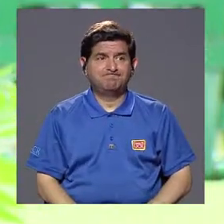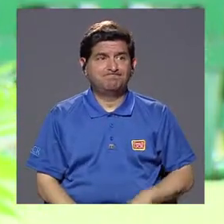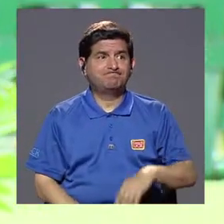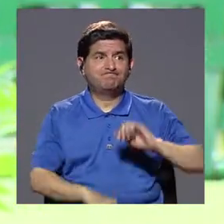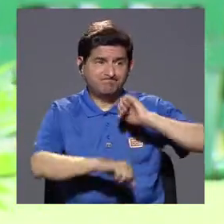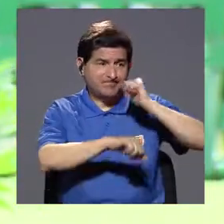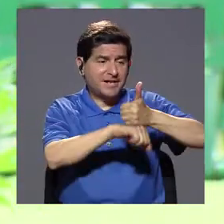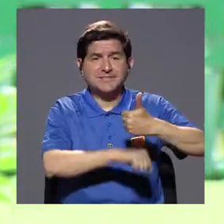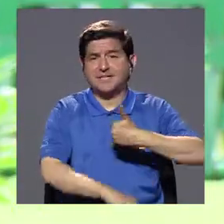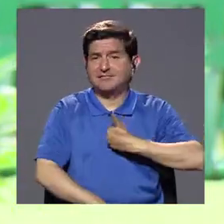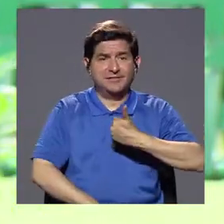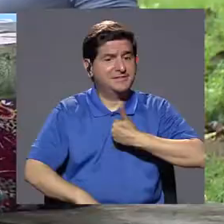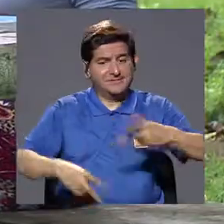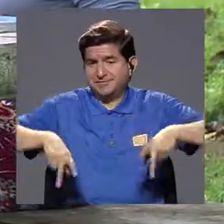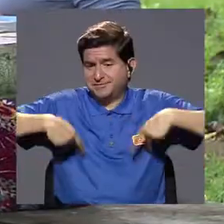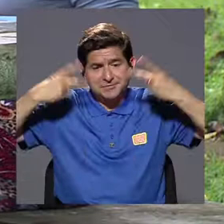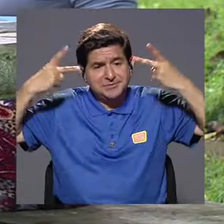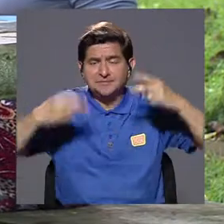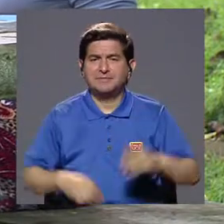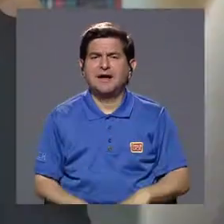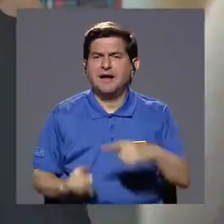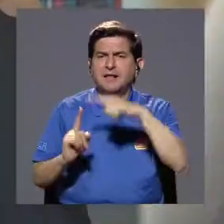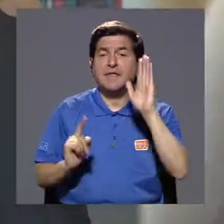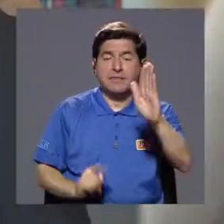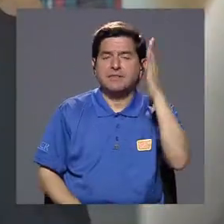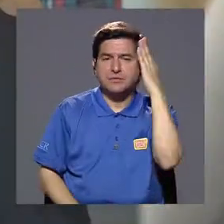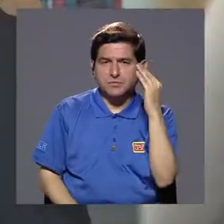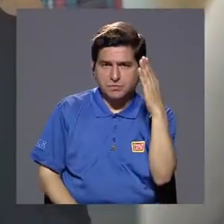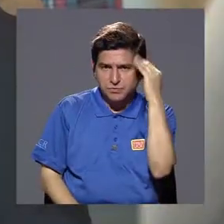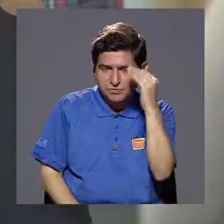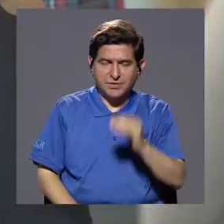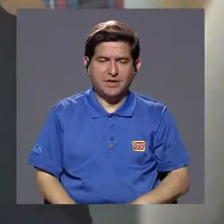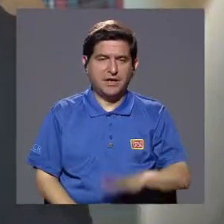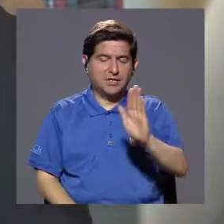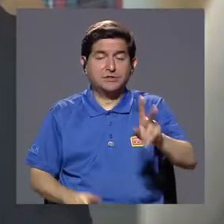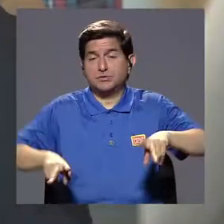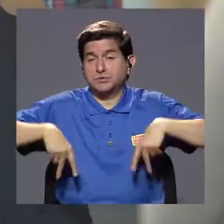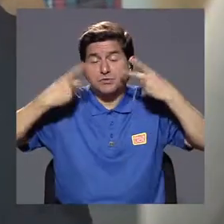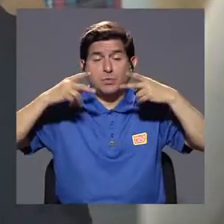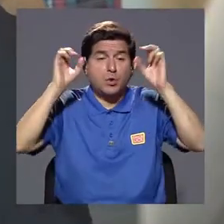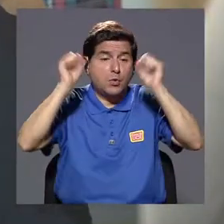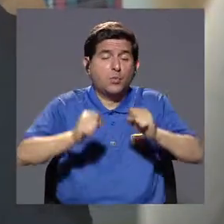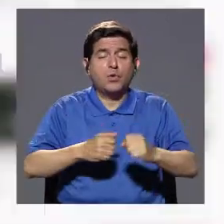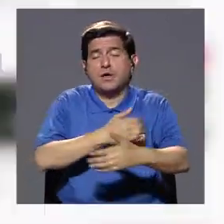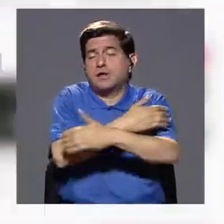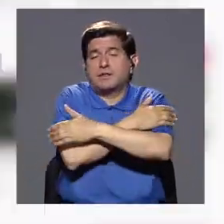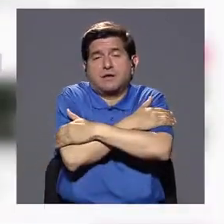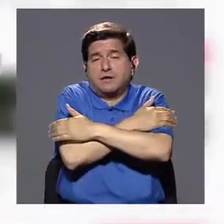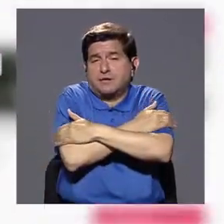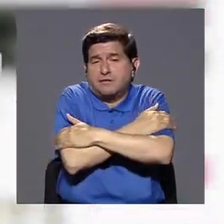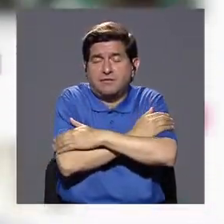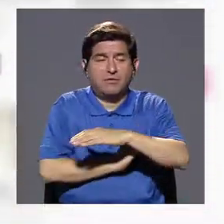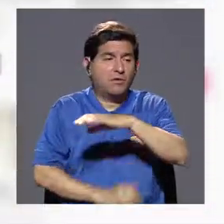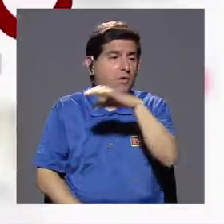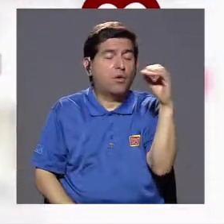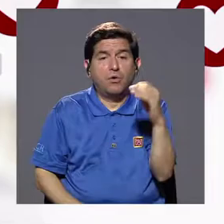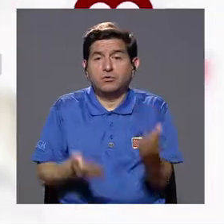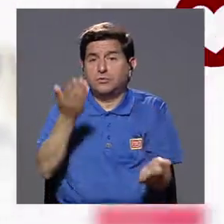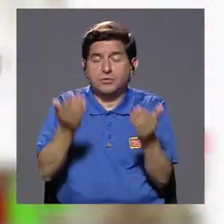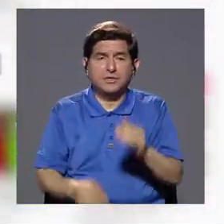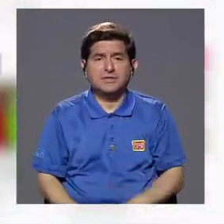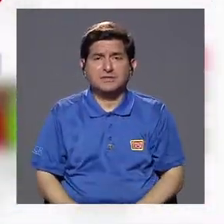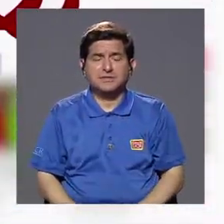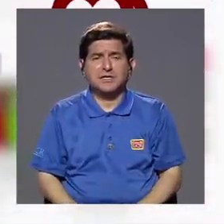tiene que definir para su propia vida a partir de sus experiencias prácticas de su vida puede ser un abrazo puede ser